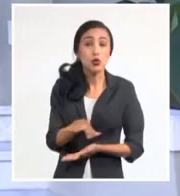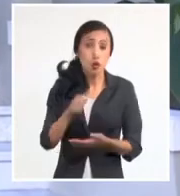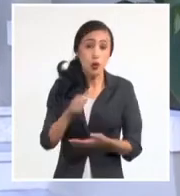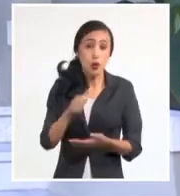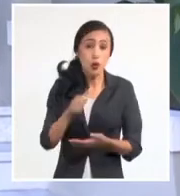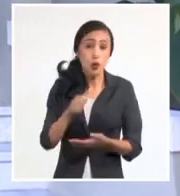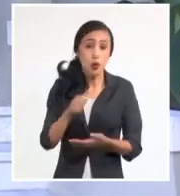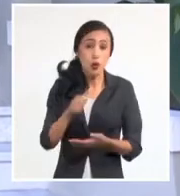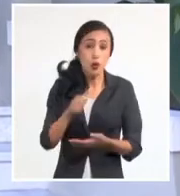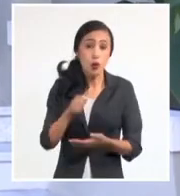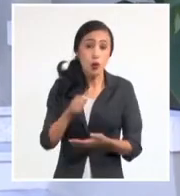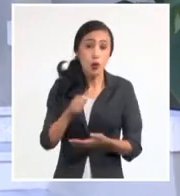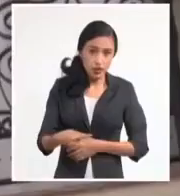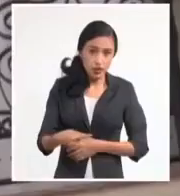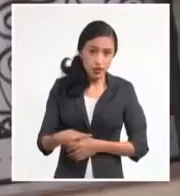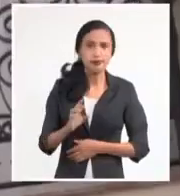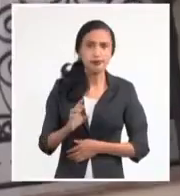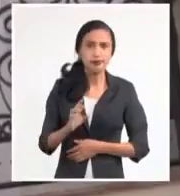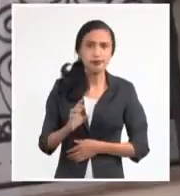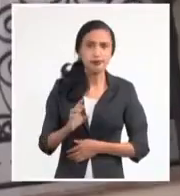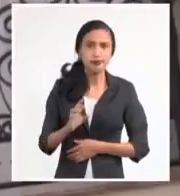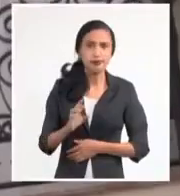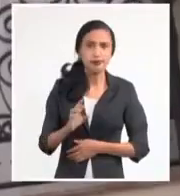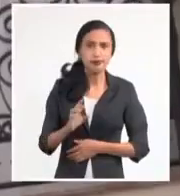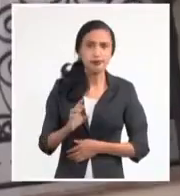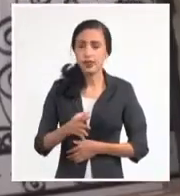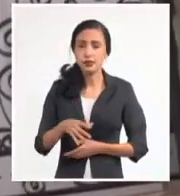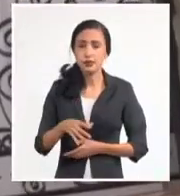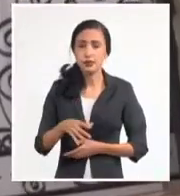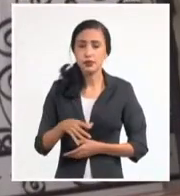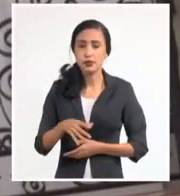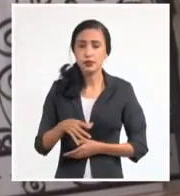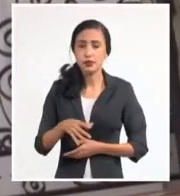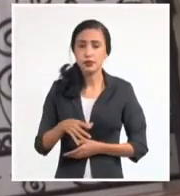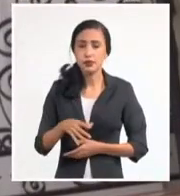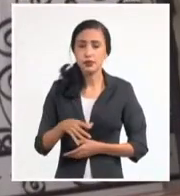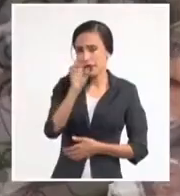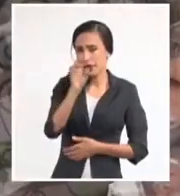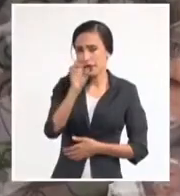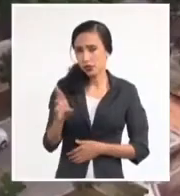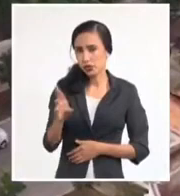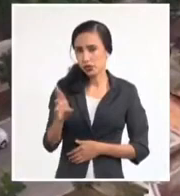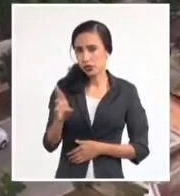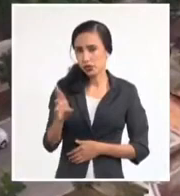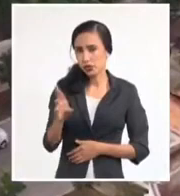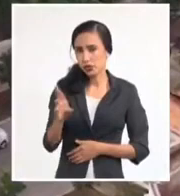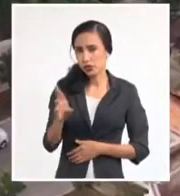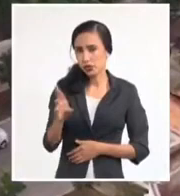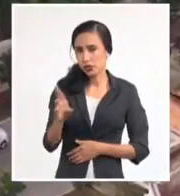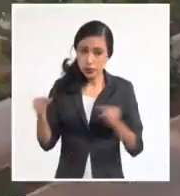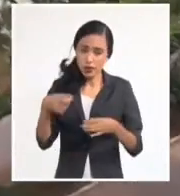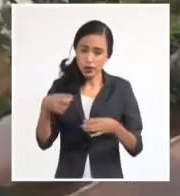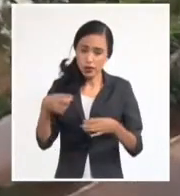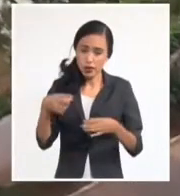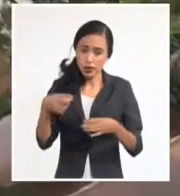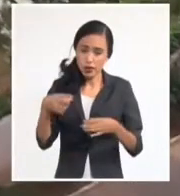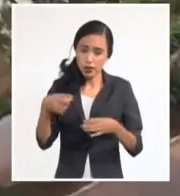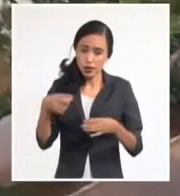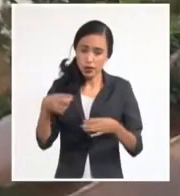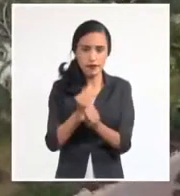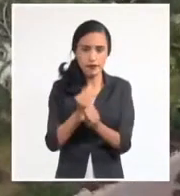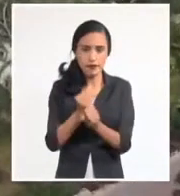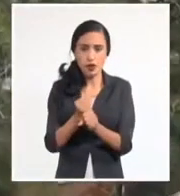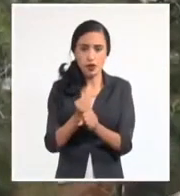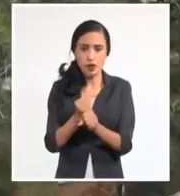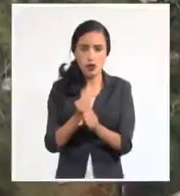diario del comandante en jefe y cercano a la Plaza de la Revolución fue el propósito inicial del grupo de trabajo constituido en febrero